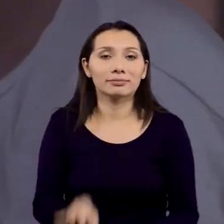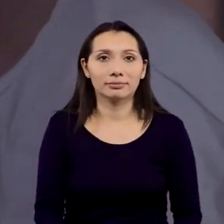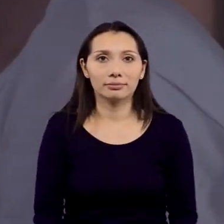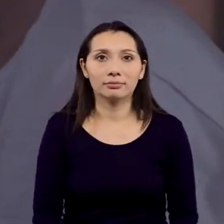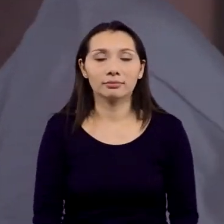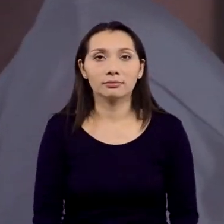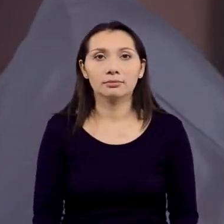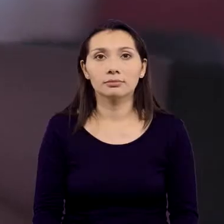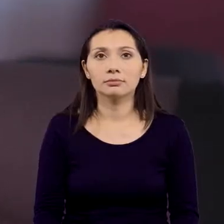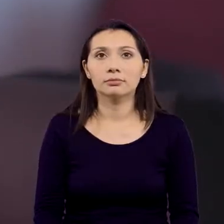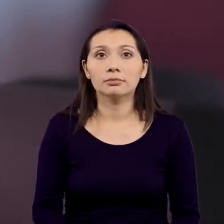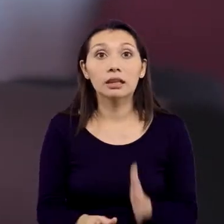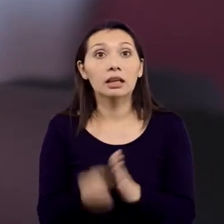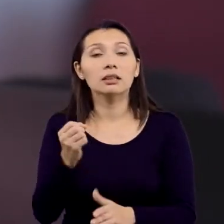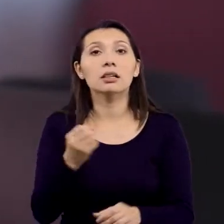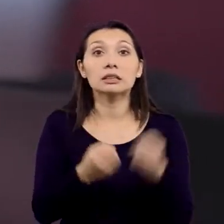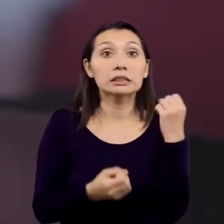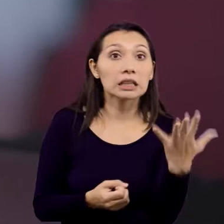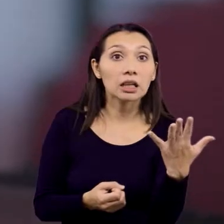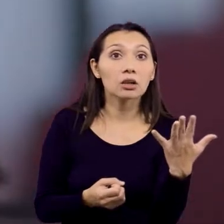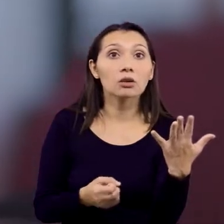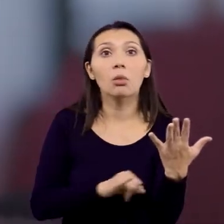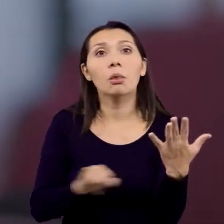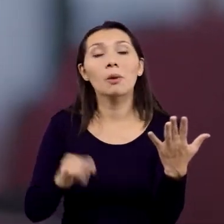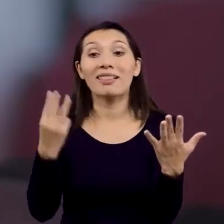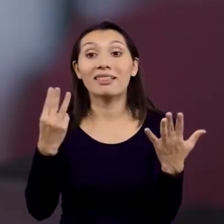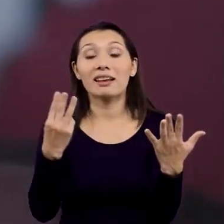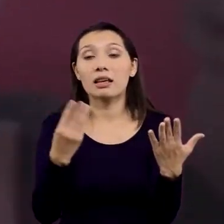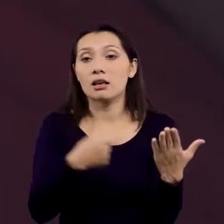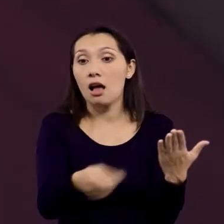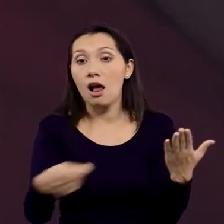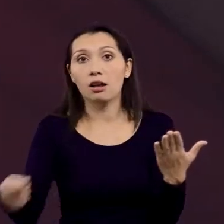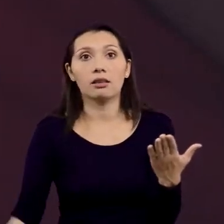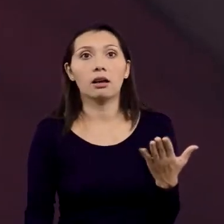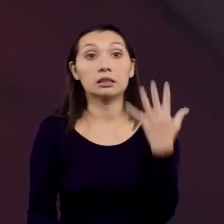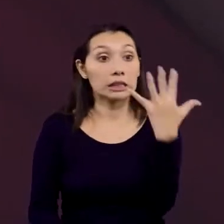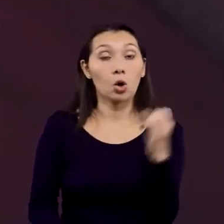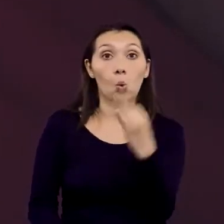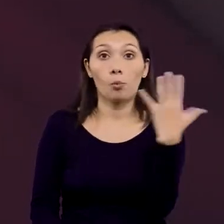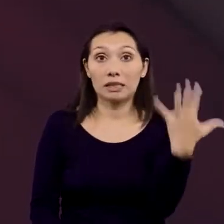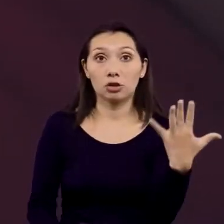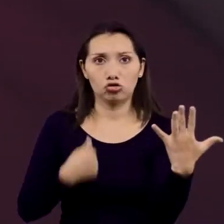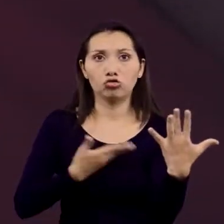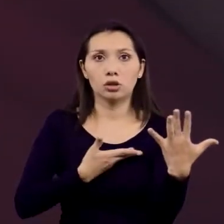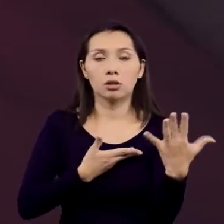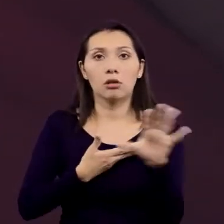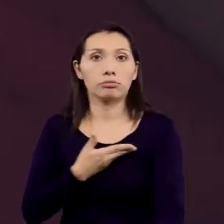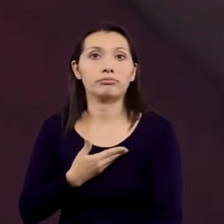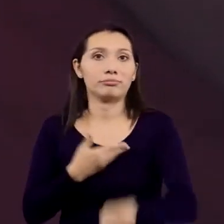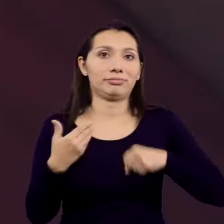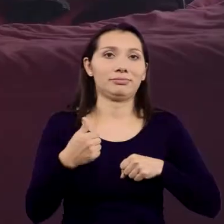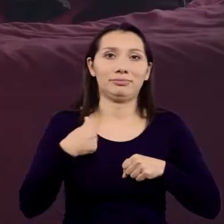Las quitaditas... Hay un cinco. Hay tres cartas. Hay un cinco. Yo tengo un cinco, lo agarro yo.